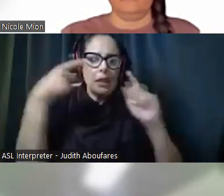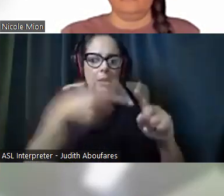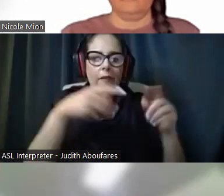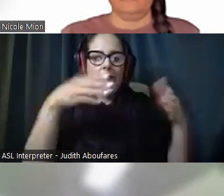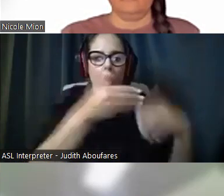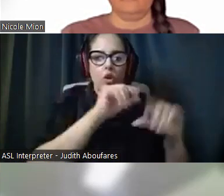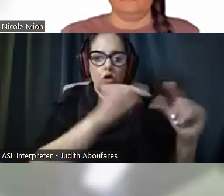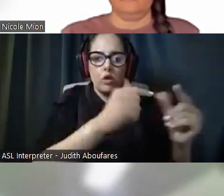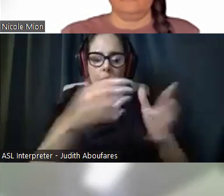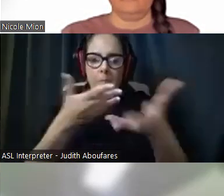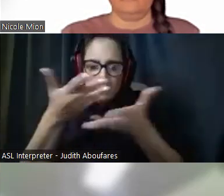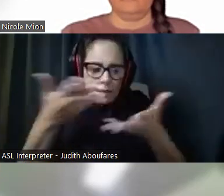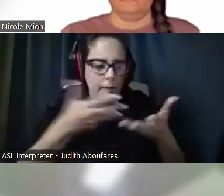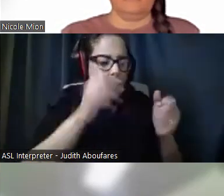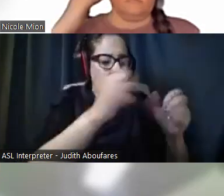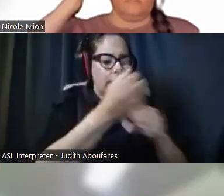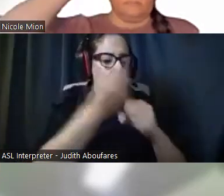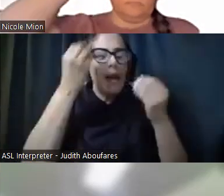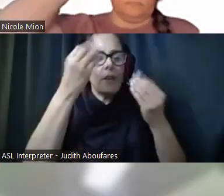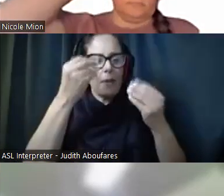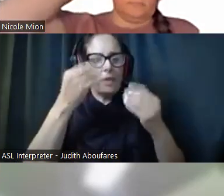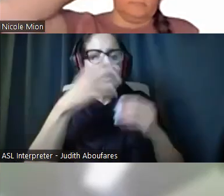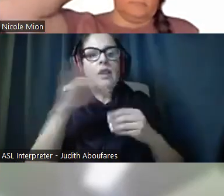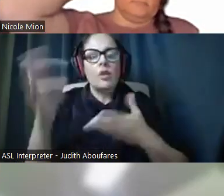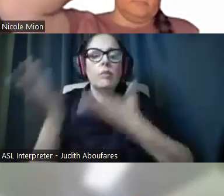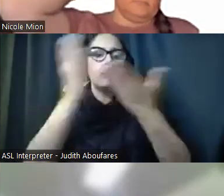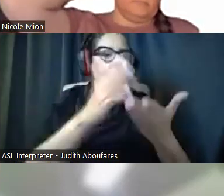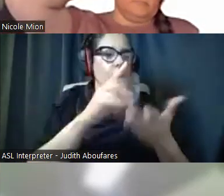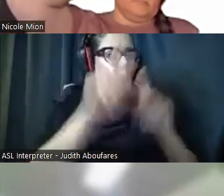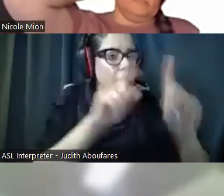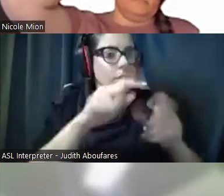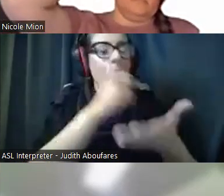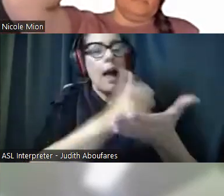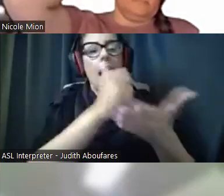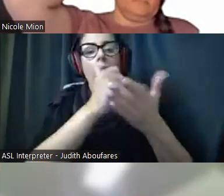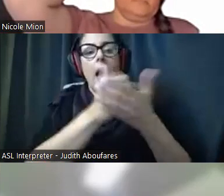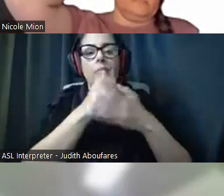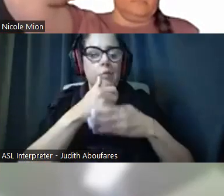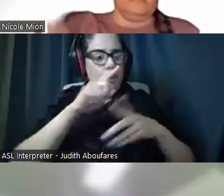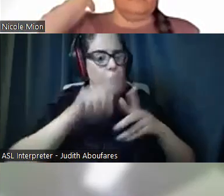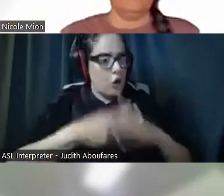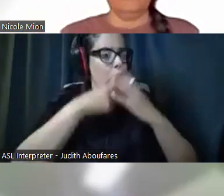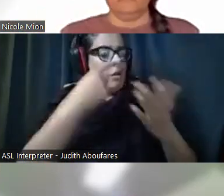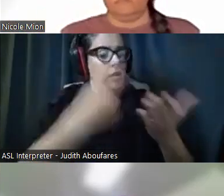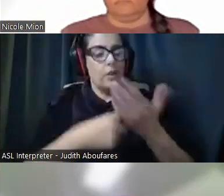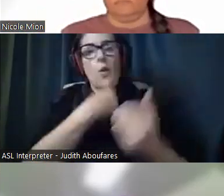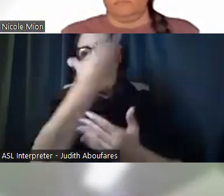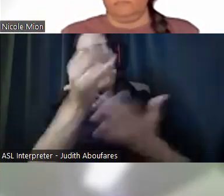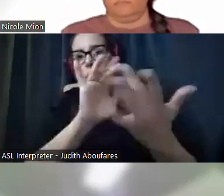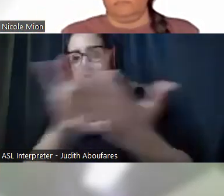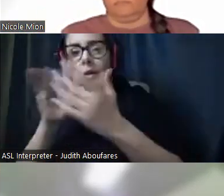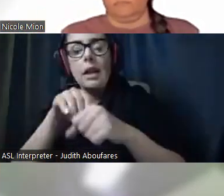poder seguir involucrándonos con los diferentes grupos de manera que puedan tener información, tener preguntas y también